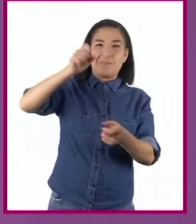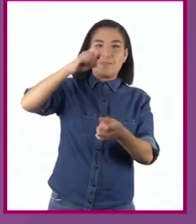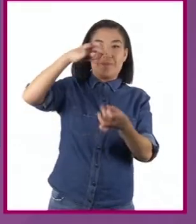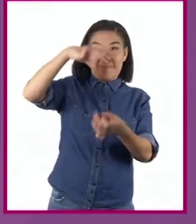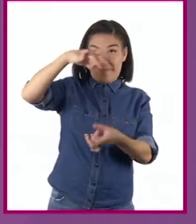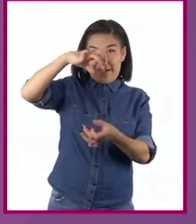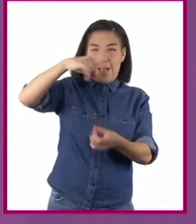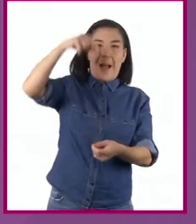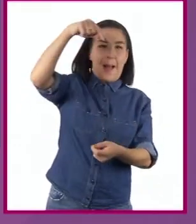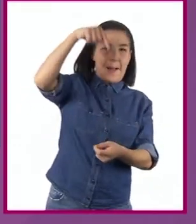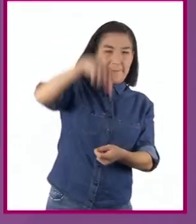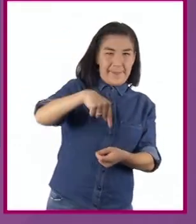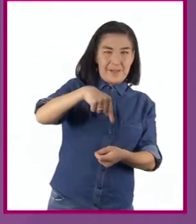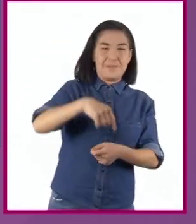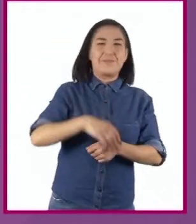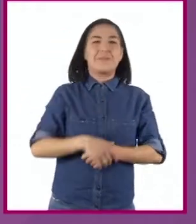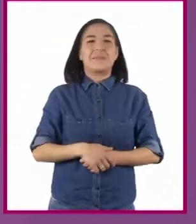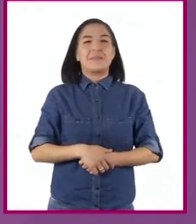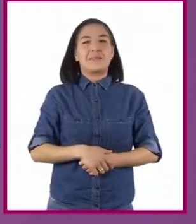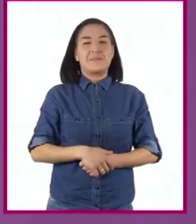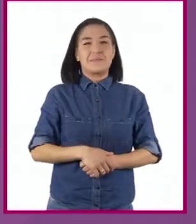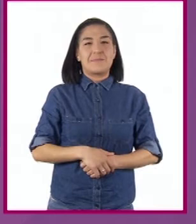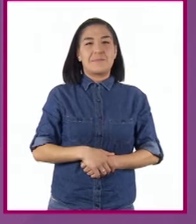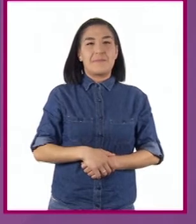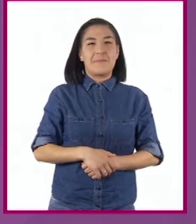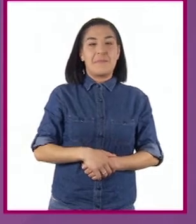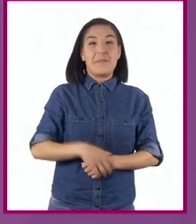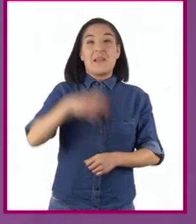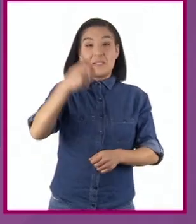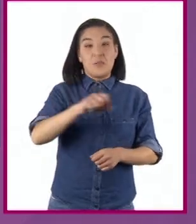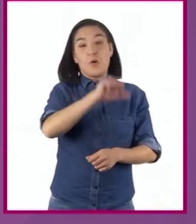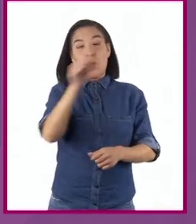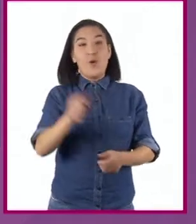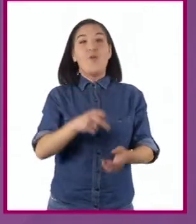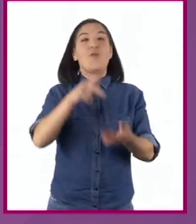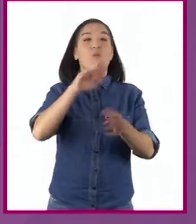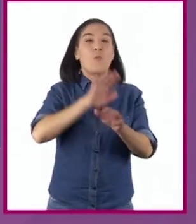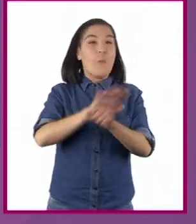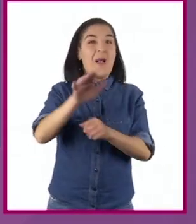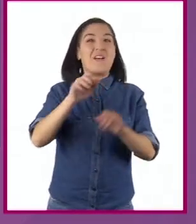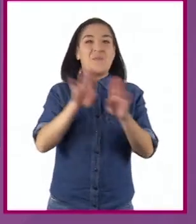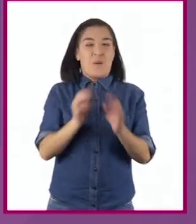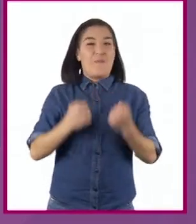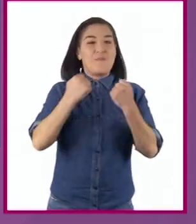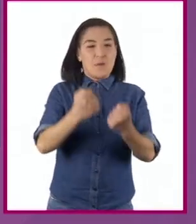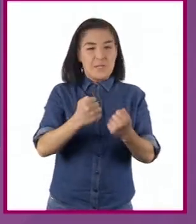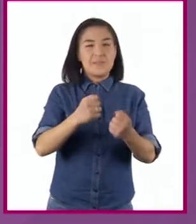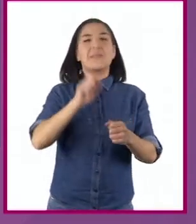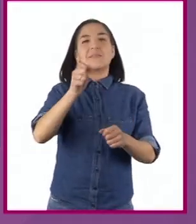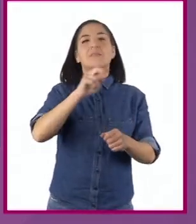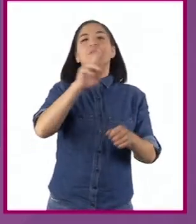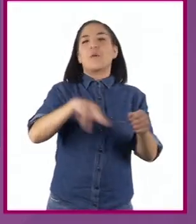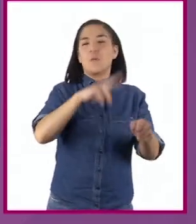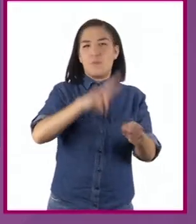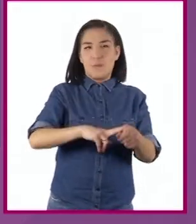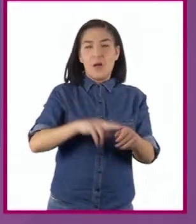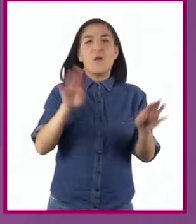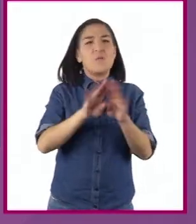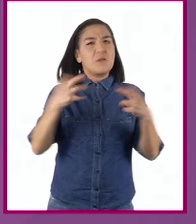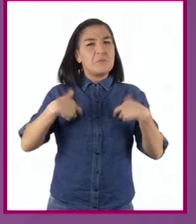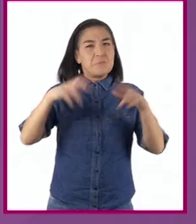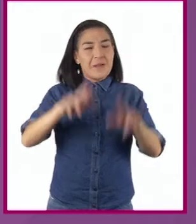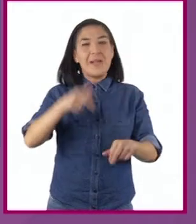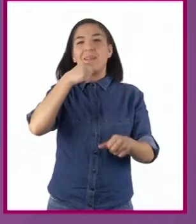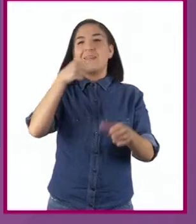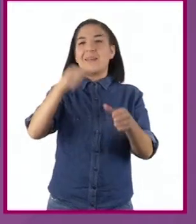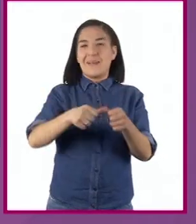con dirección hacia abajo. Otro tipo de fuerza es la fuerza normal, misma que se representa con una